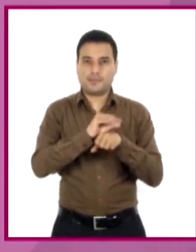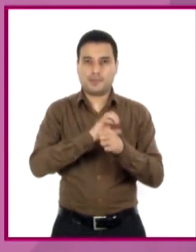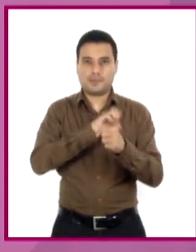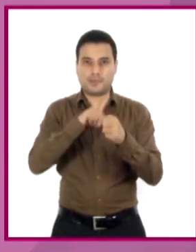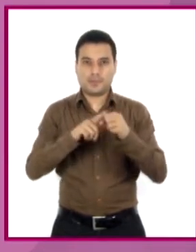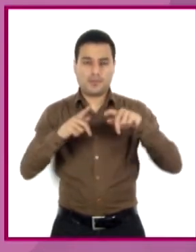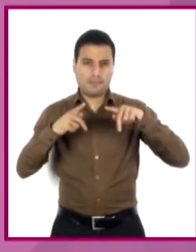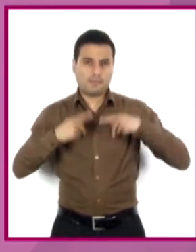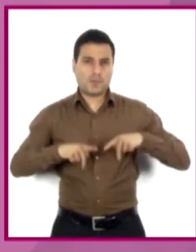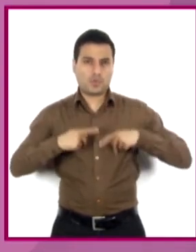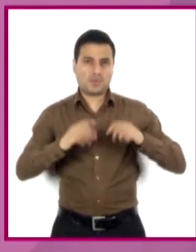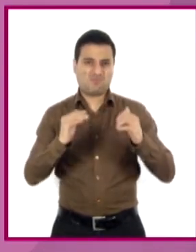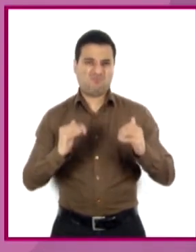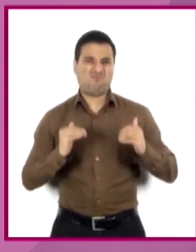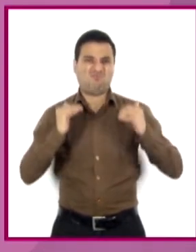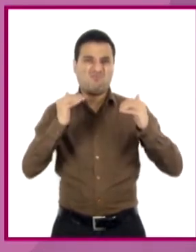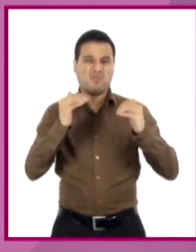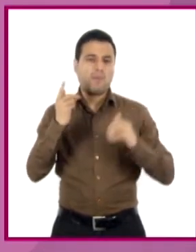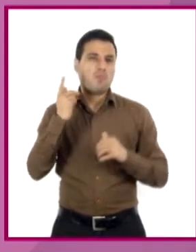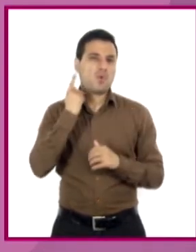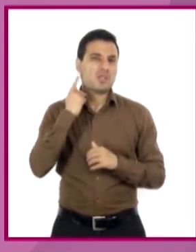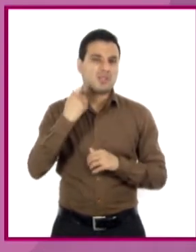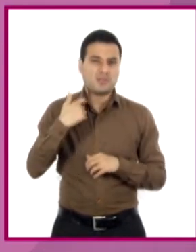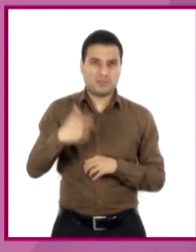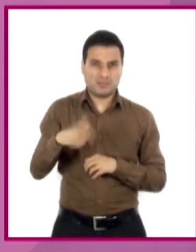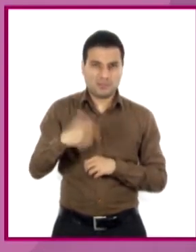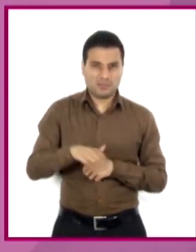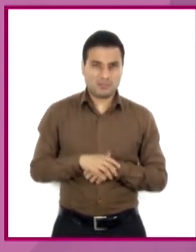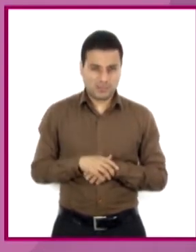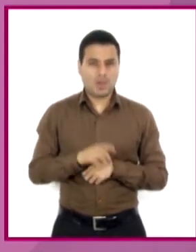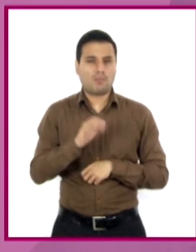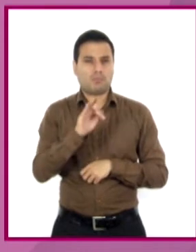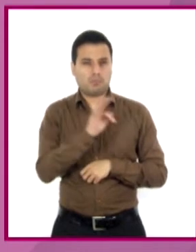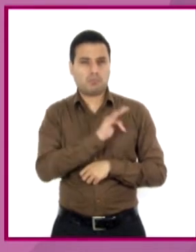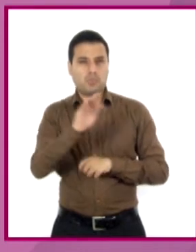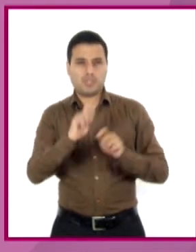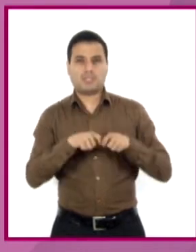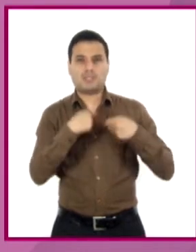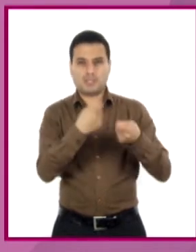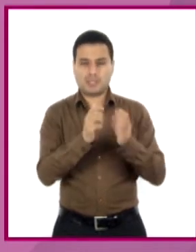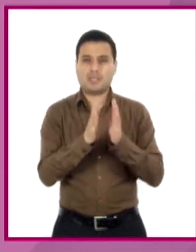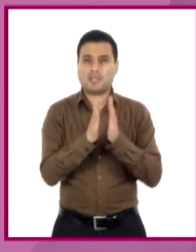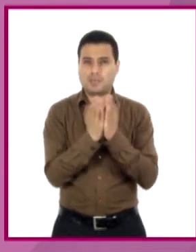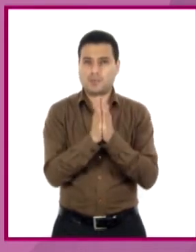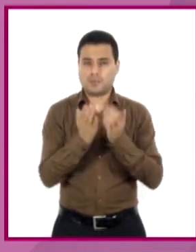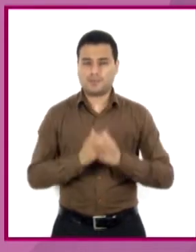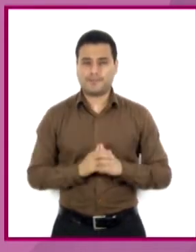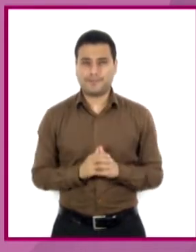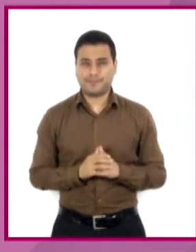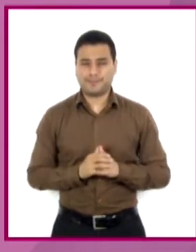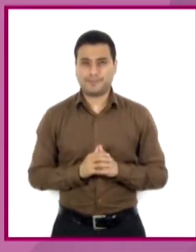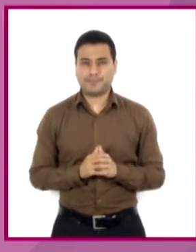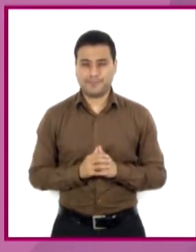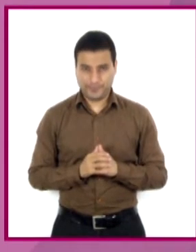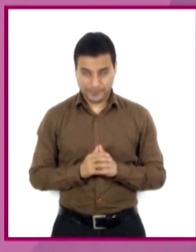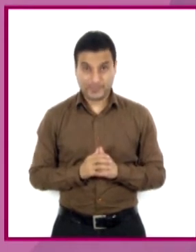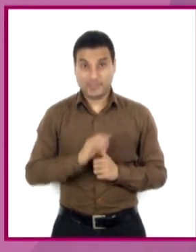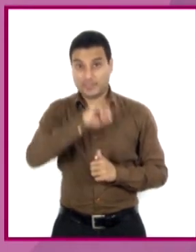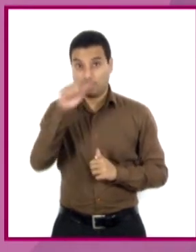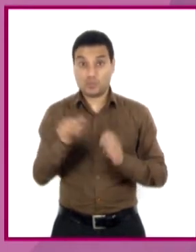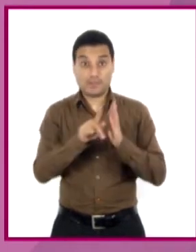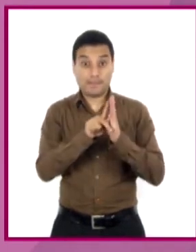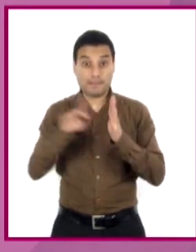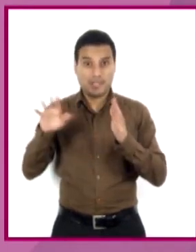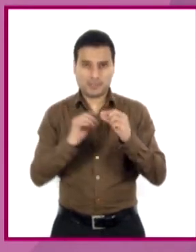personas con alta jerarquía política y económica obtuvieron ejemplares de algunos pensadores liberales. Cuando la prensa tomó fuerza